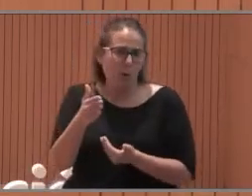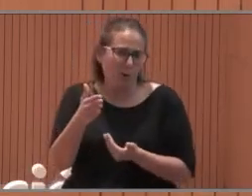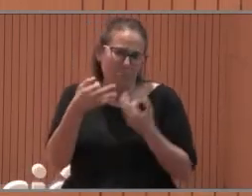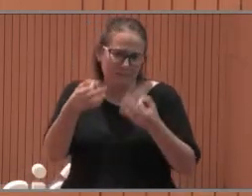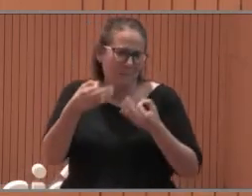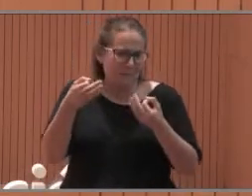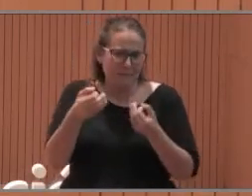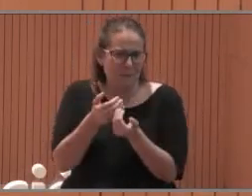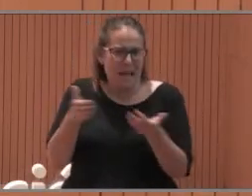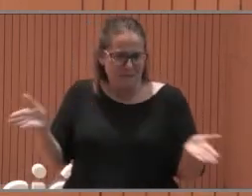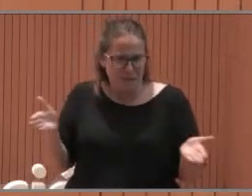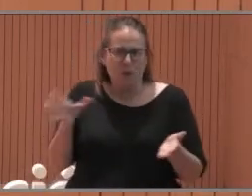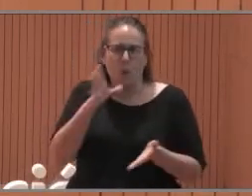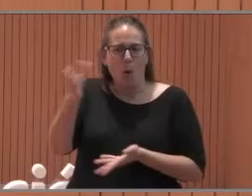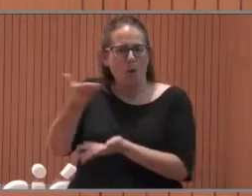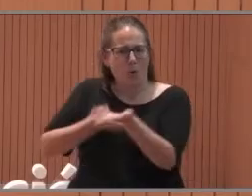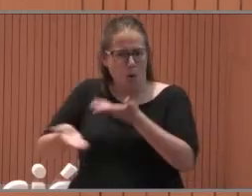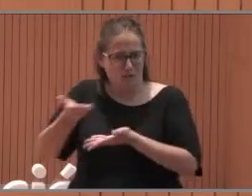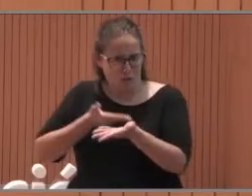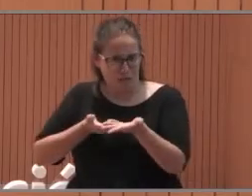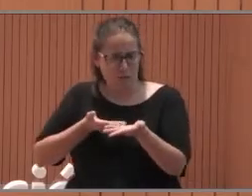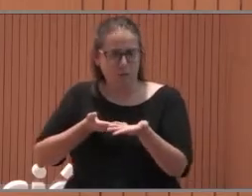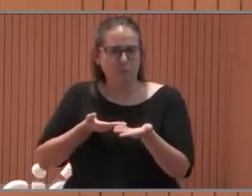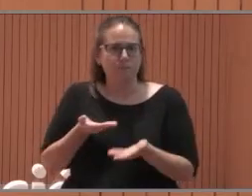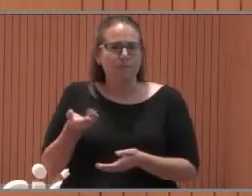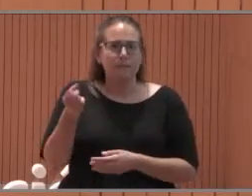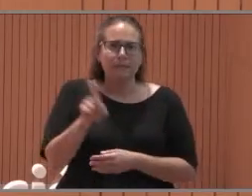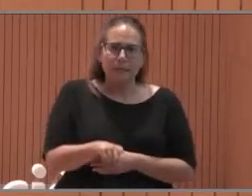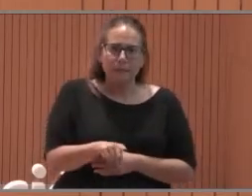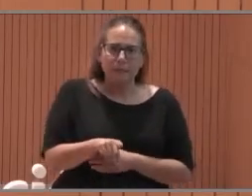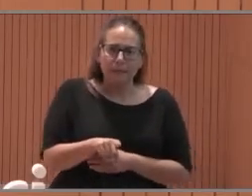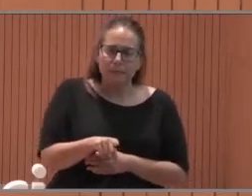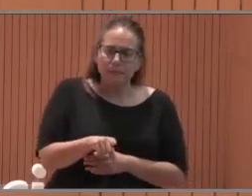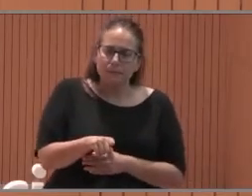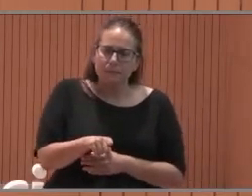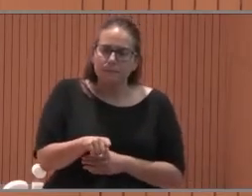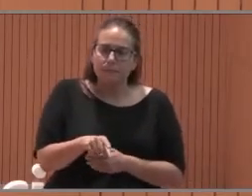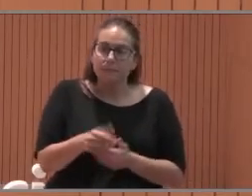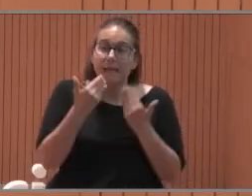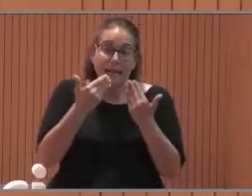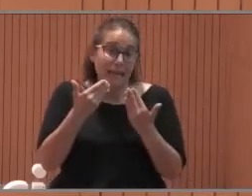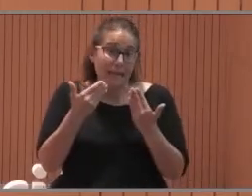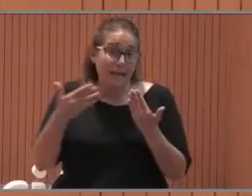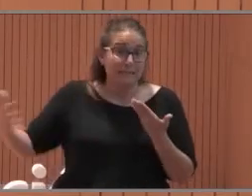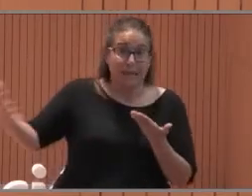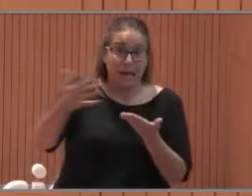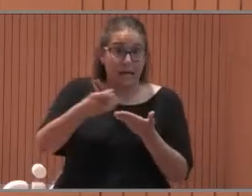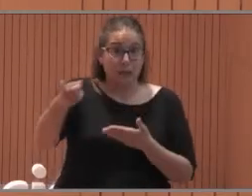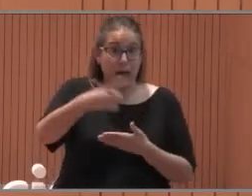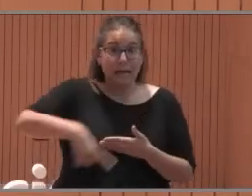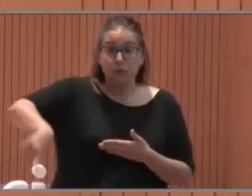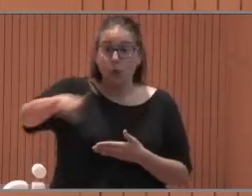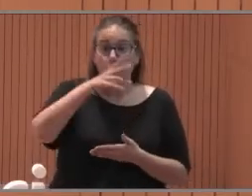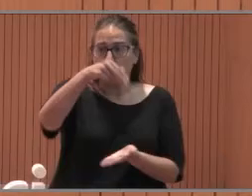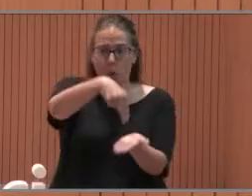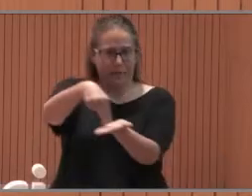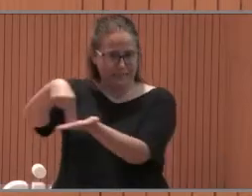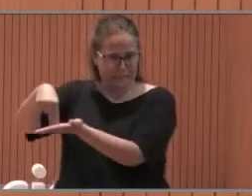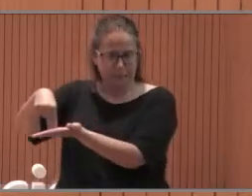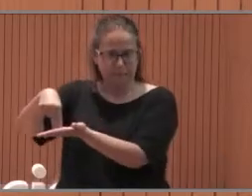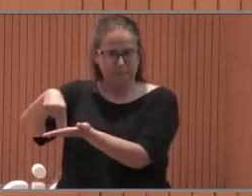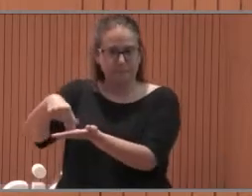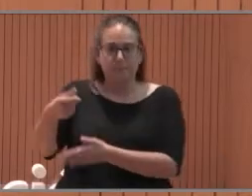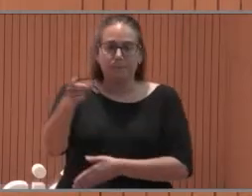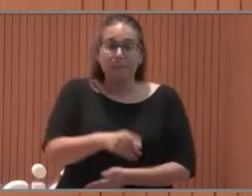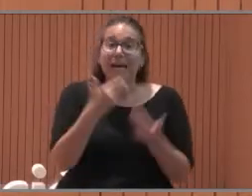siempre, por su colaboración y desde luego, muchísimas gracias a todos ustedes, como les digo, por su asistencia. Y muchas